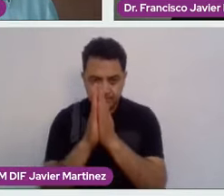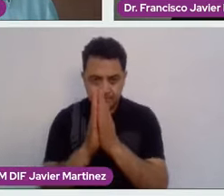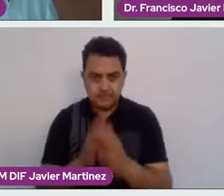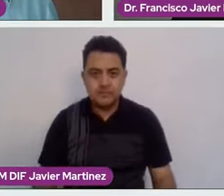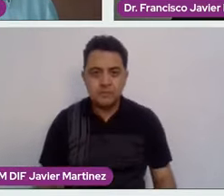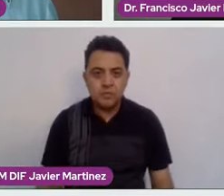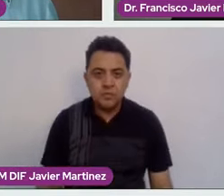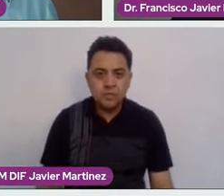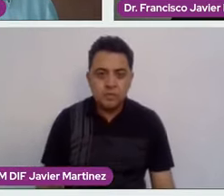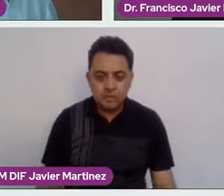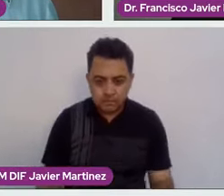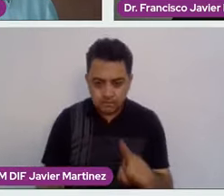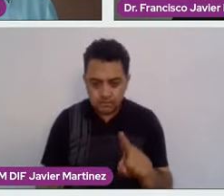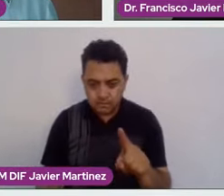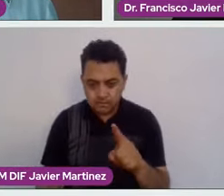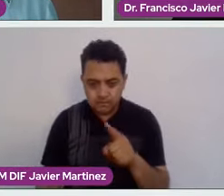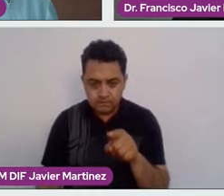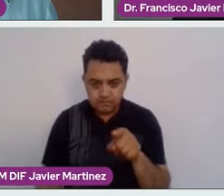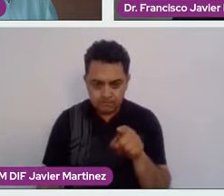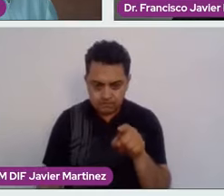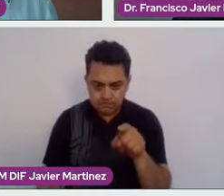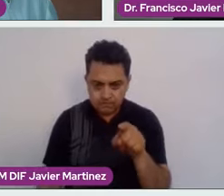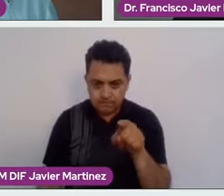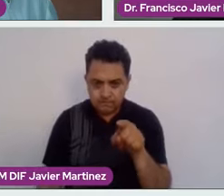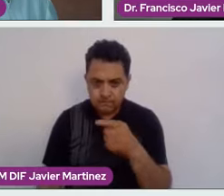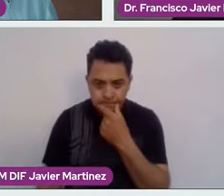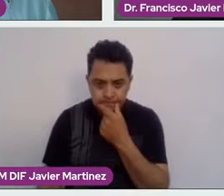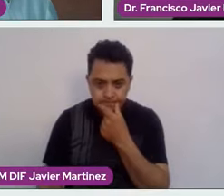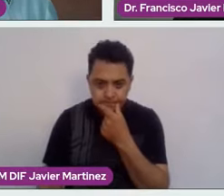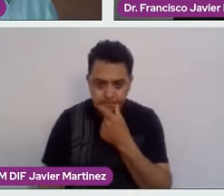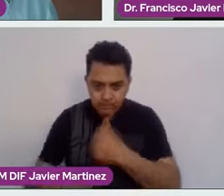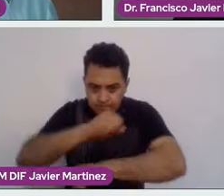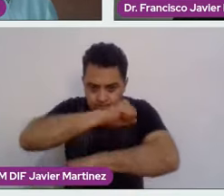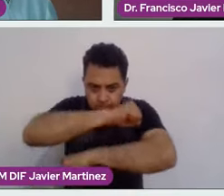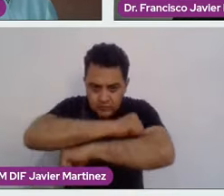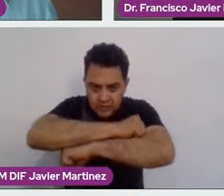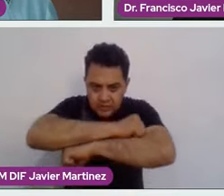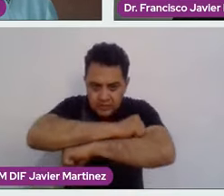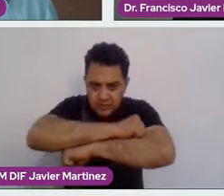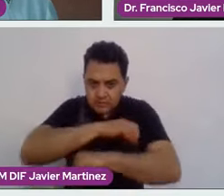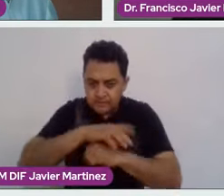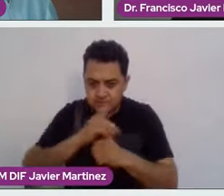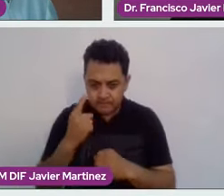Compartir pantalla. Le aparece. ¿Ventana? Ajá.